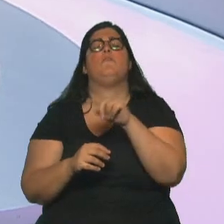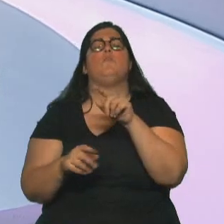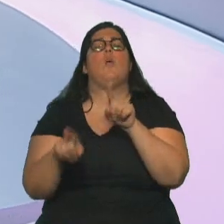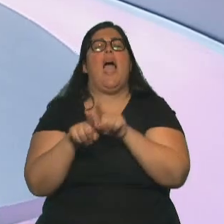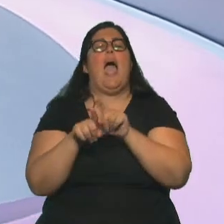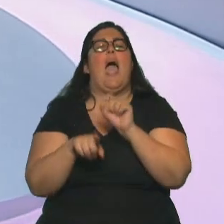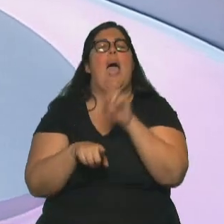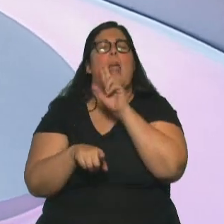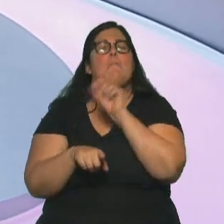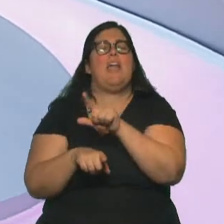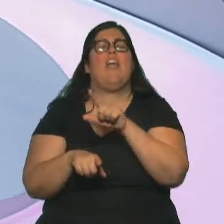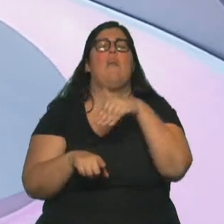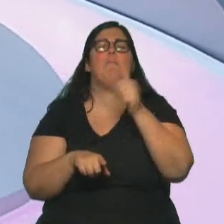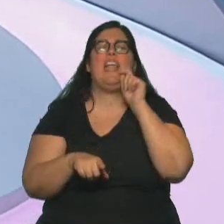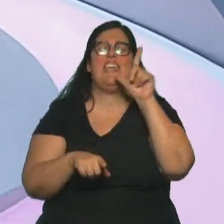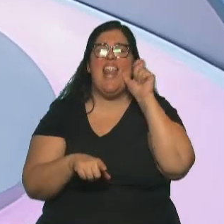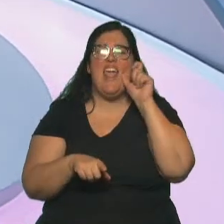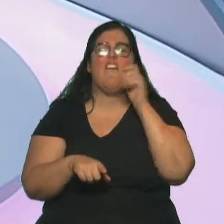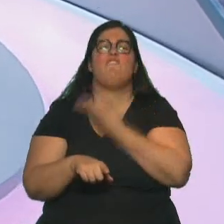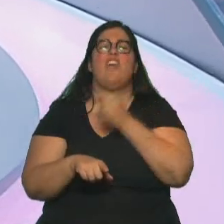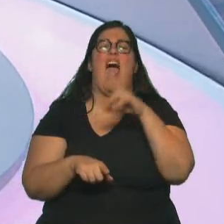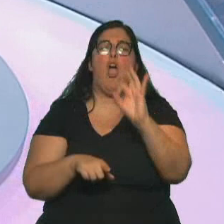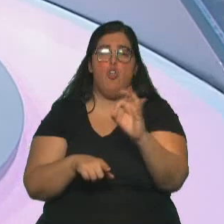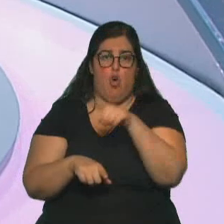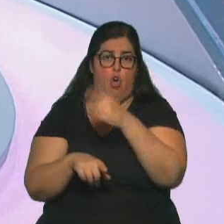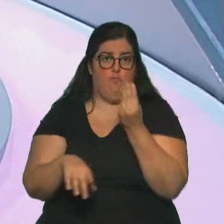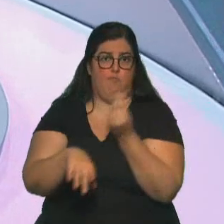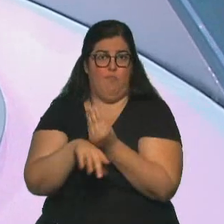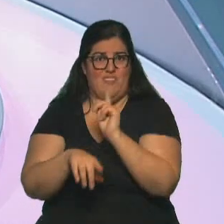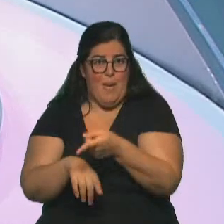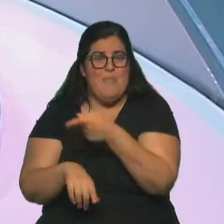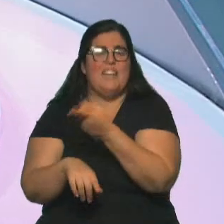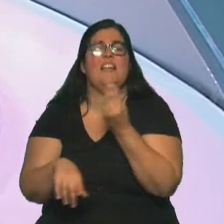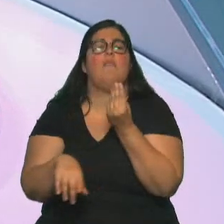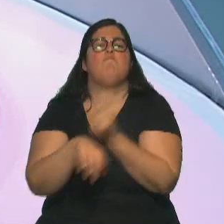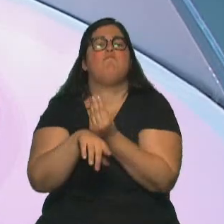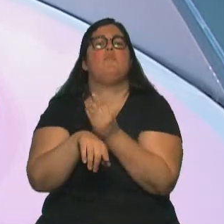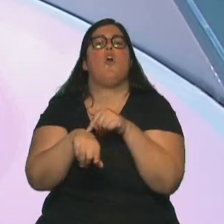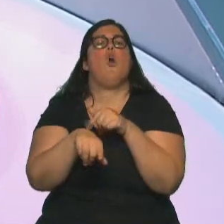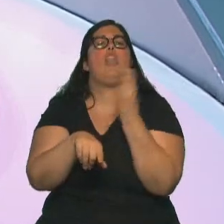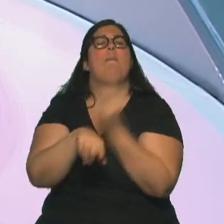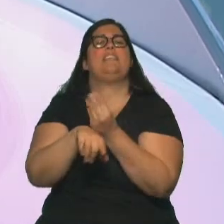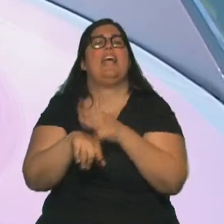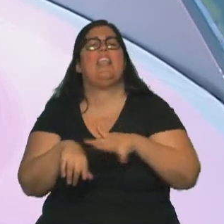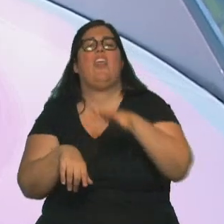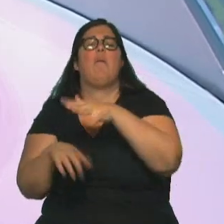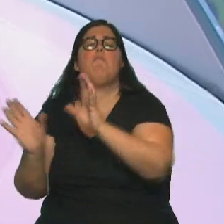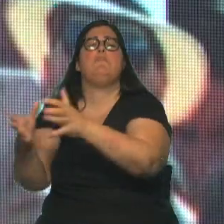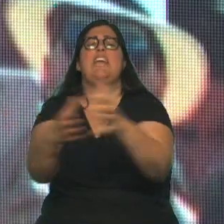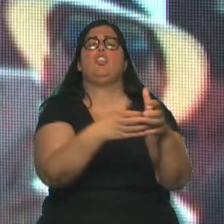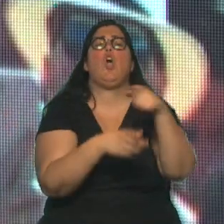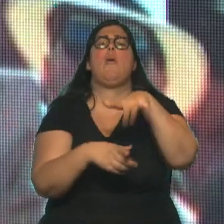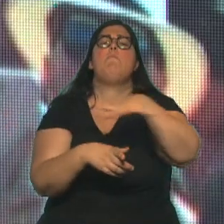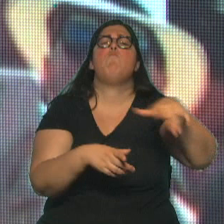hermana de Marielle Franco, que está al frente y que también representa a todos esos sectores populares. Muchos ministros de